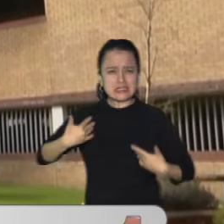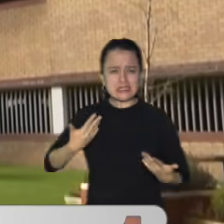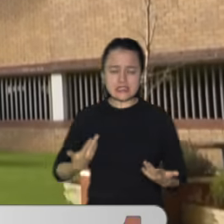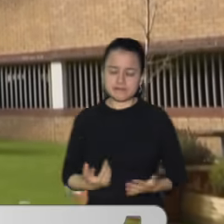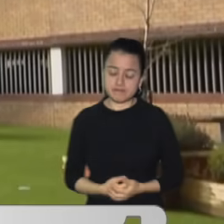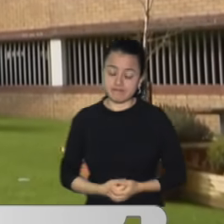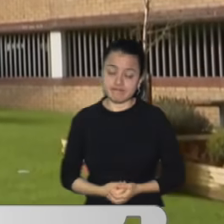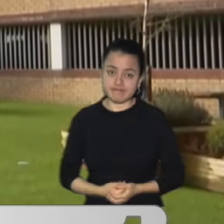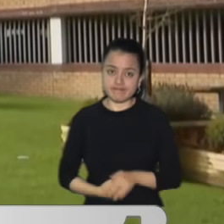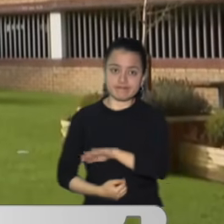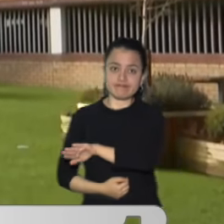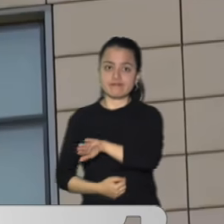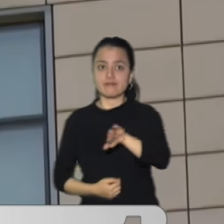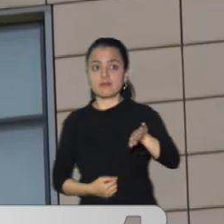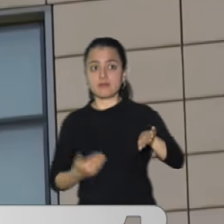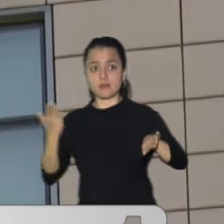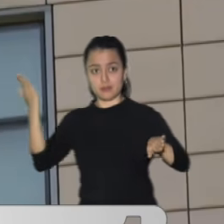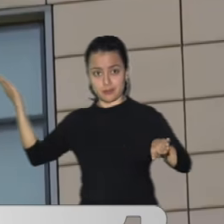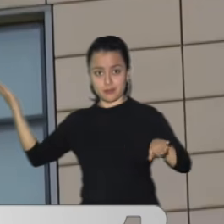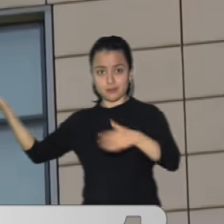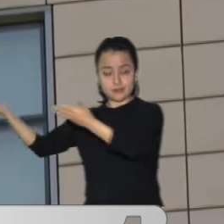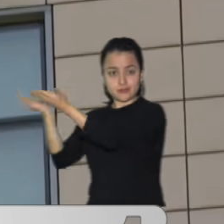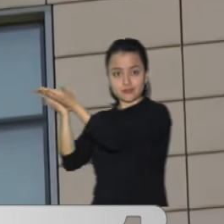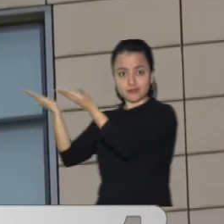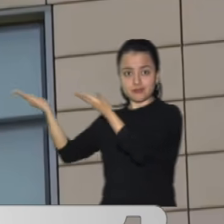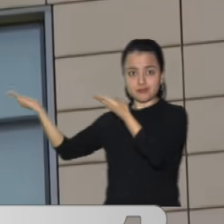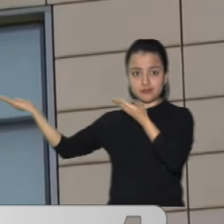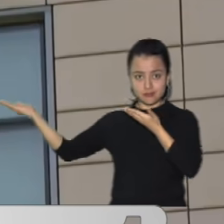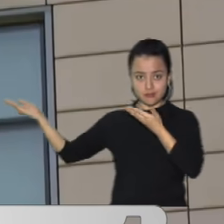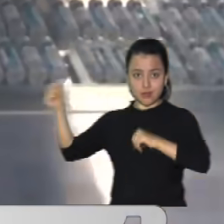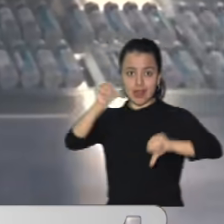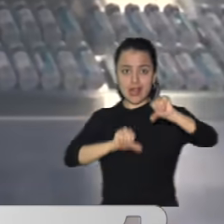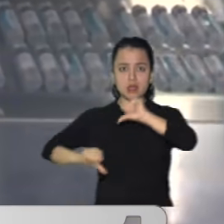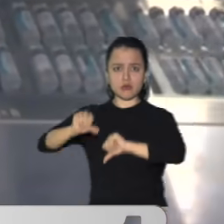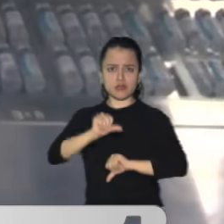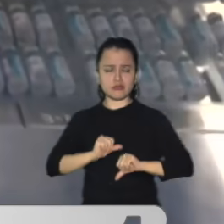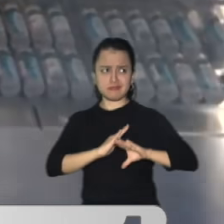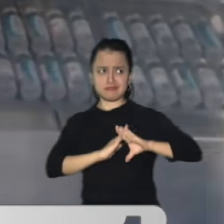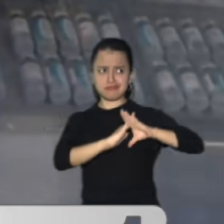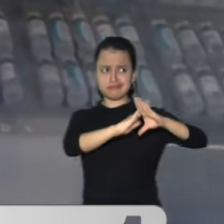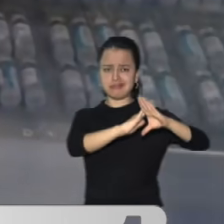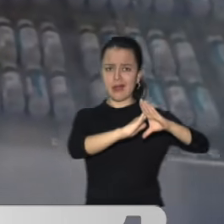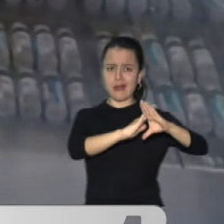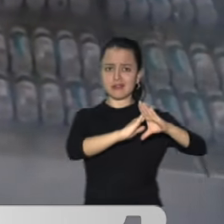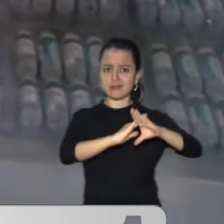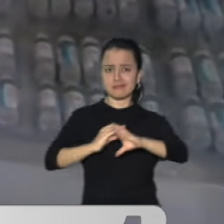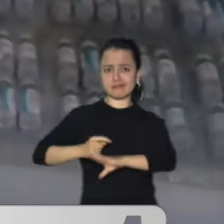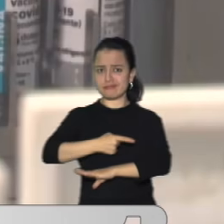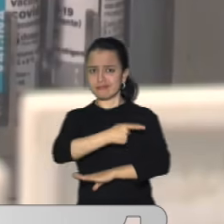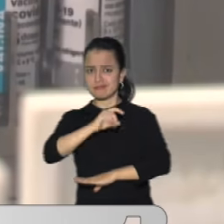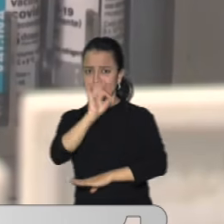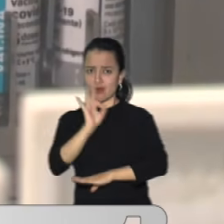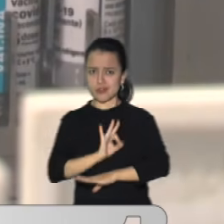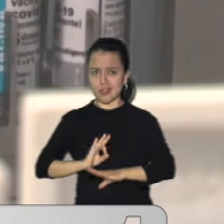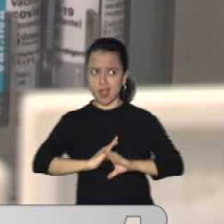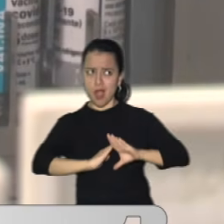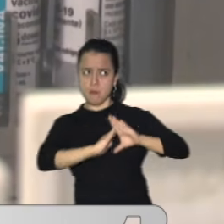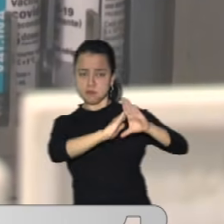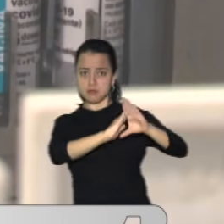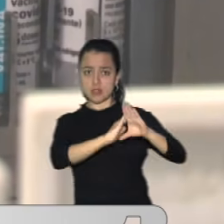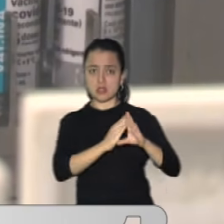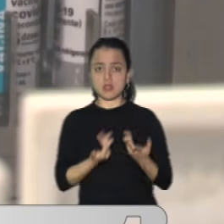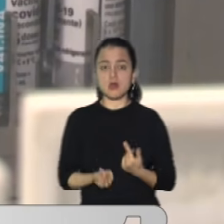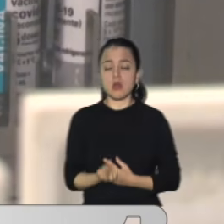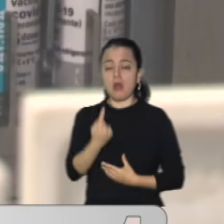La farmacéutica AstraZeneca anunció que su vacuna es altamente eficaz para prevenir casos graves de COVID-19 y